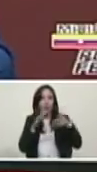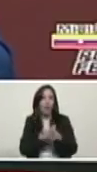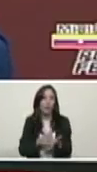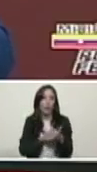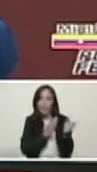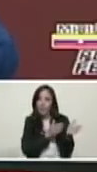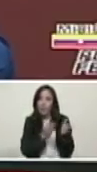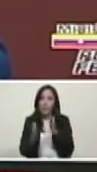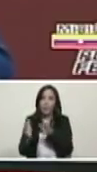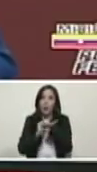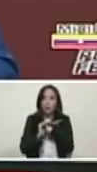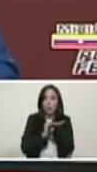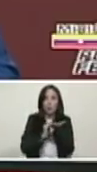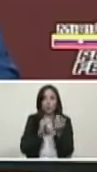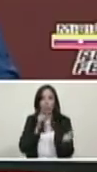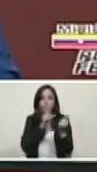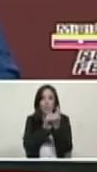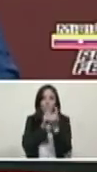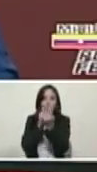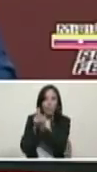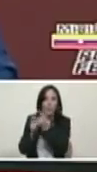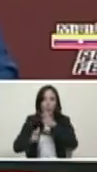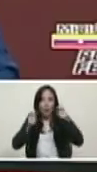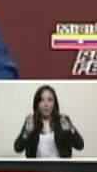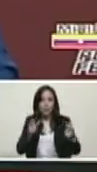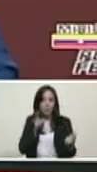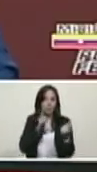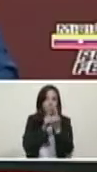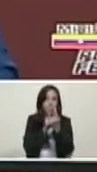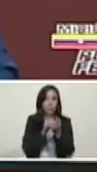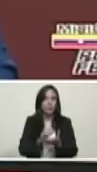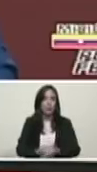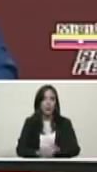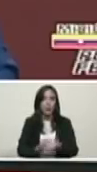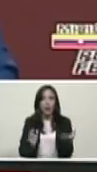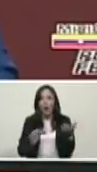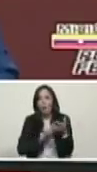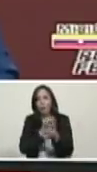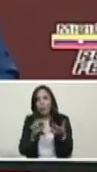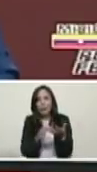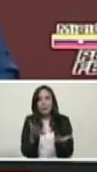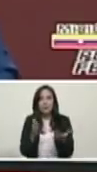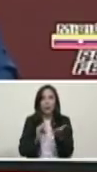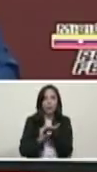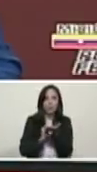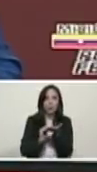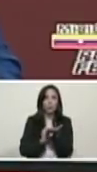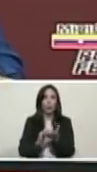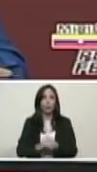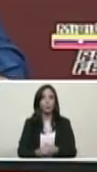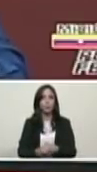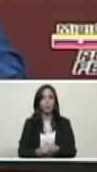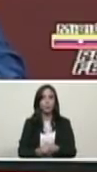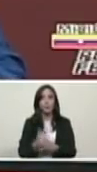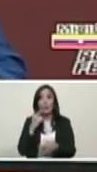resolviendo atendiendo a la gente puede ser que un problema no tenga solución inmediata verdad